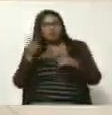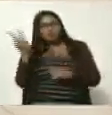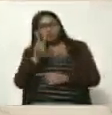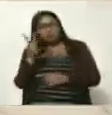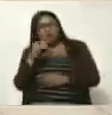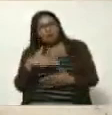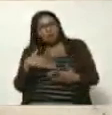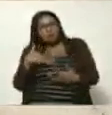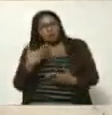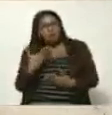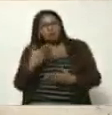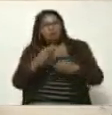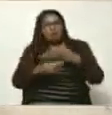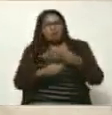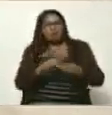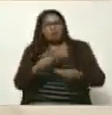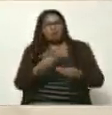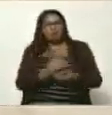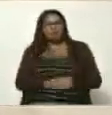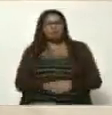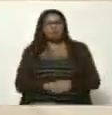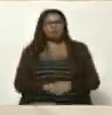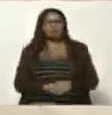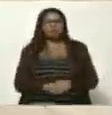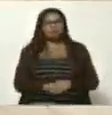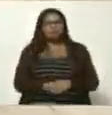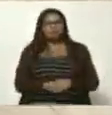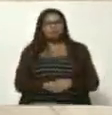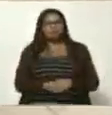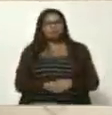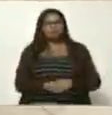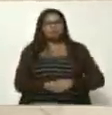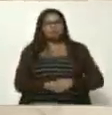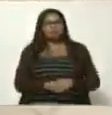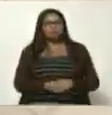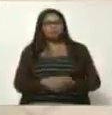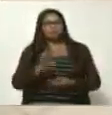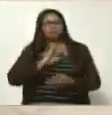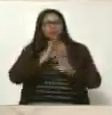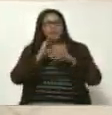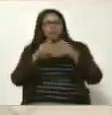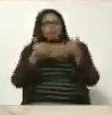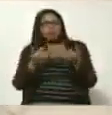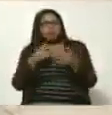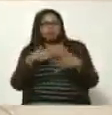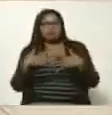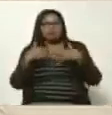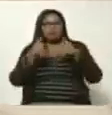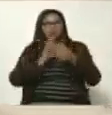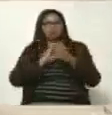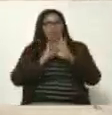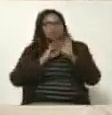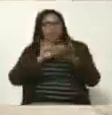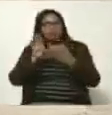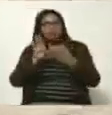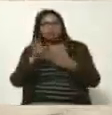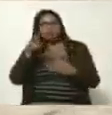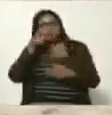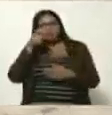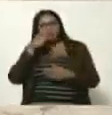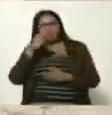la posibilidad de no solamente autodeterminarse como nación, sino también de salvaguardar su soberanía y seguridad